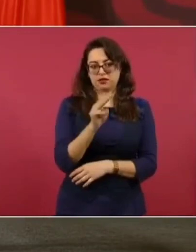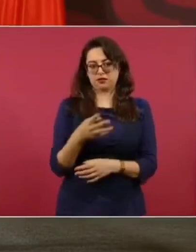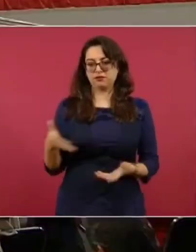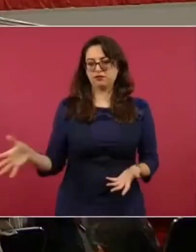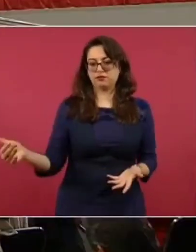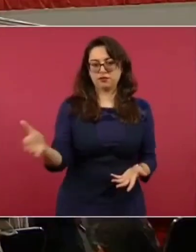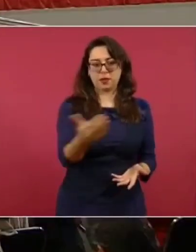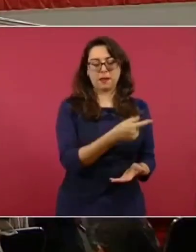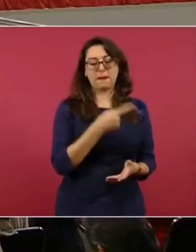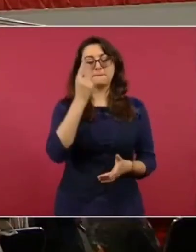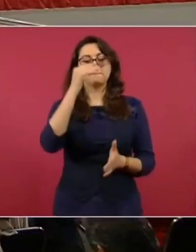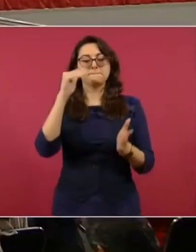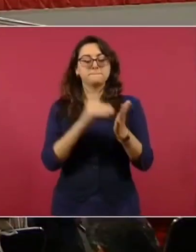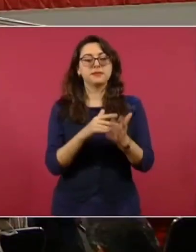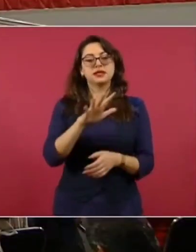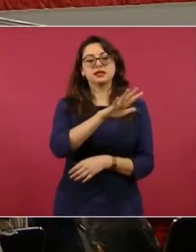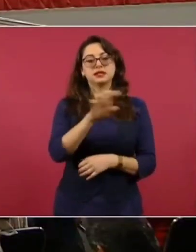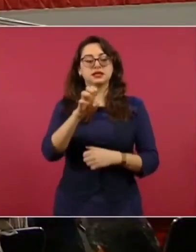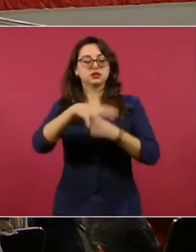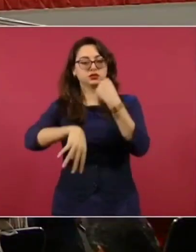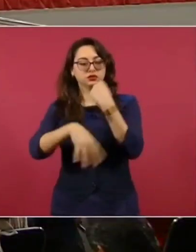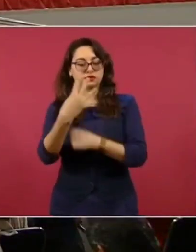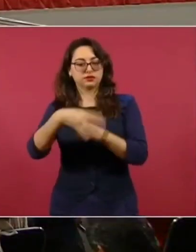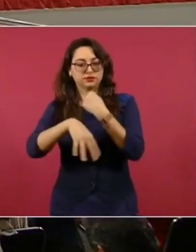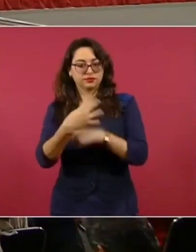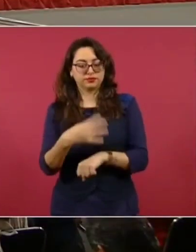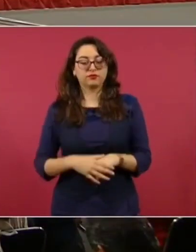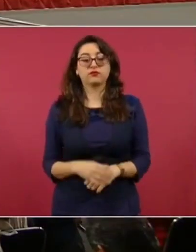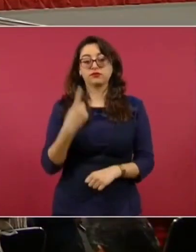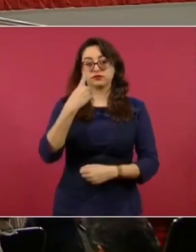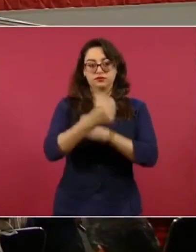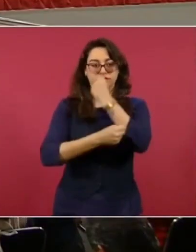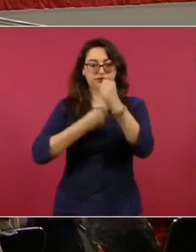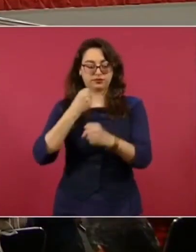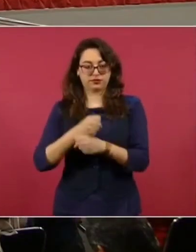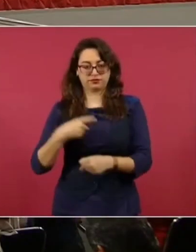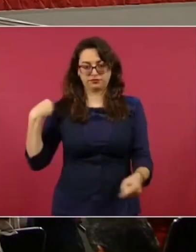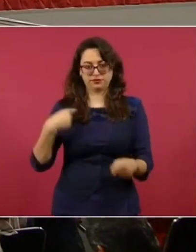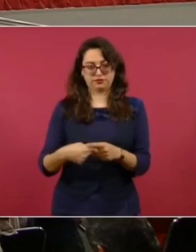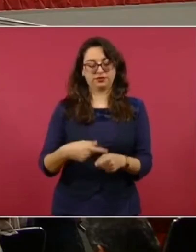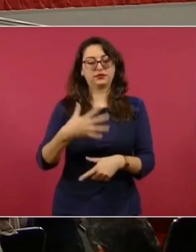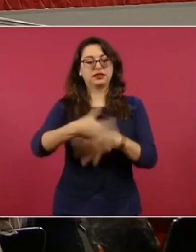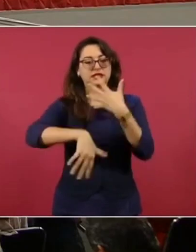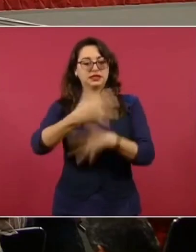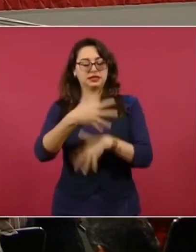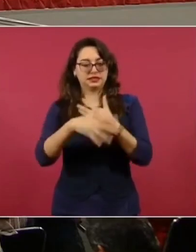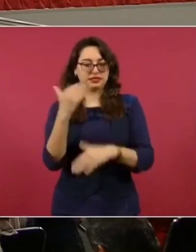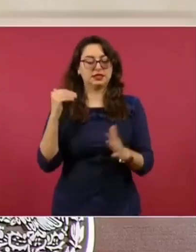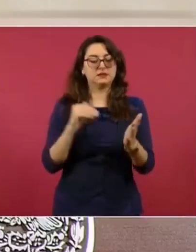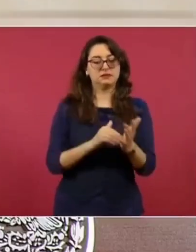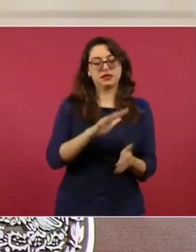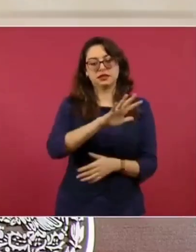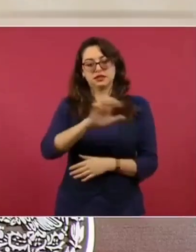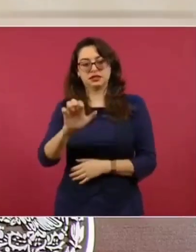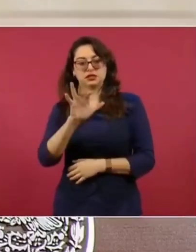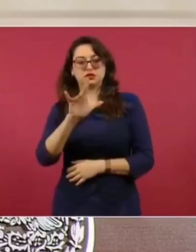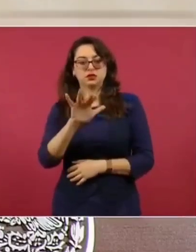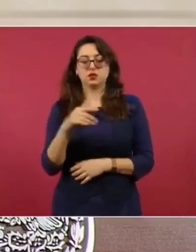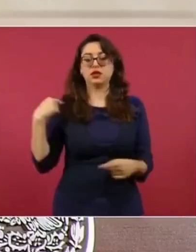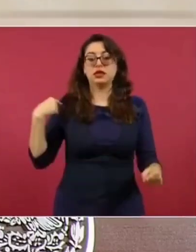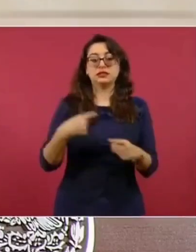aseguraron mil quinientos catorce cargadores durante el presente año quince mil novecientos cincuenta en la